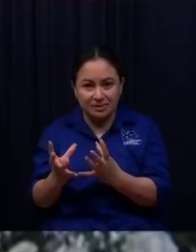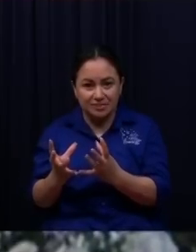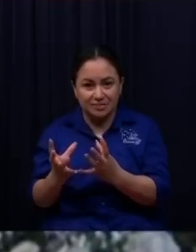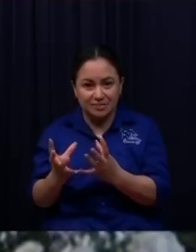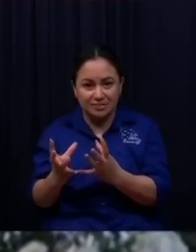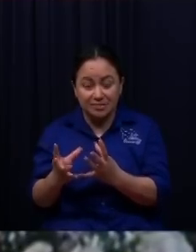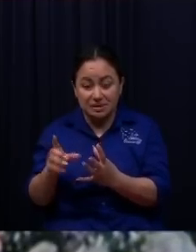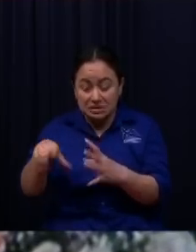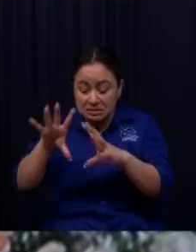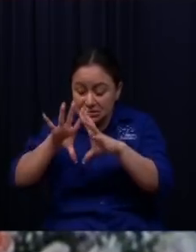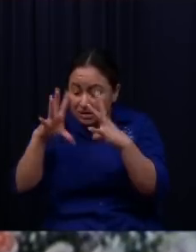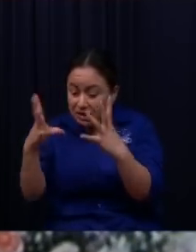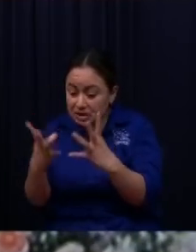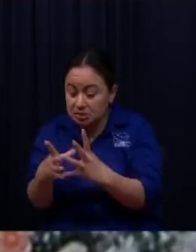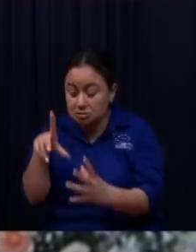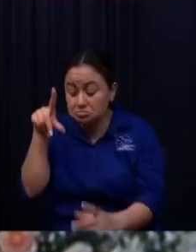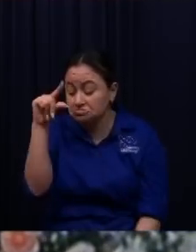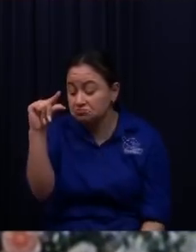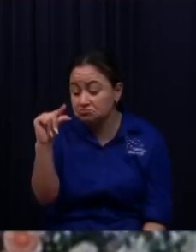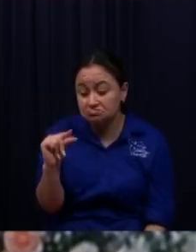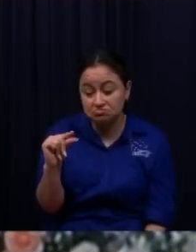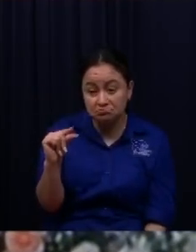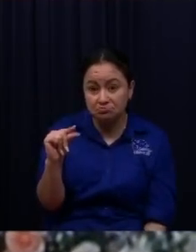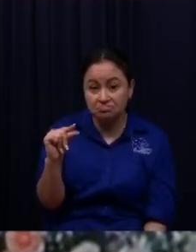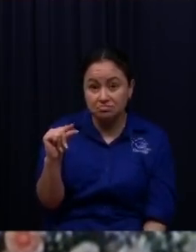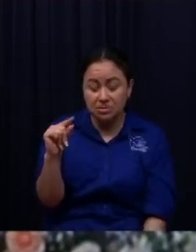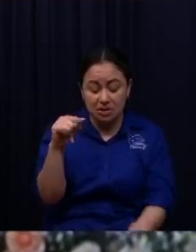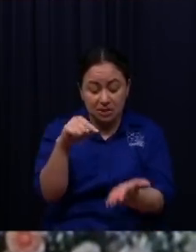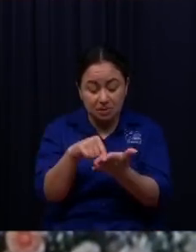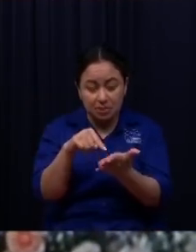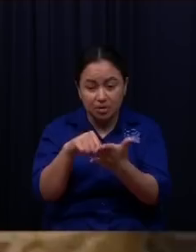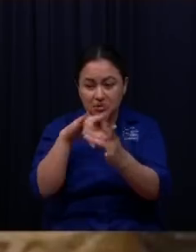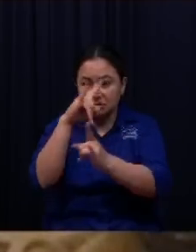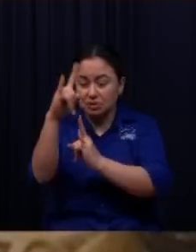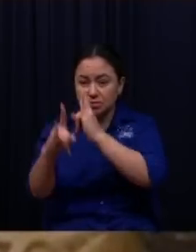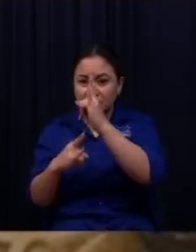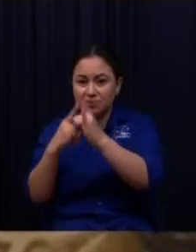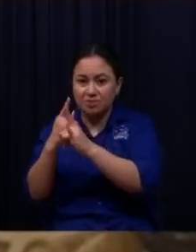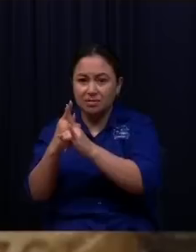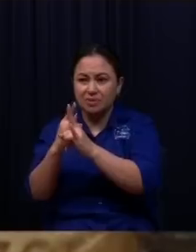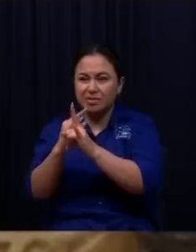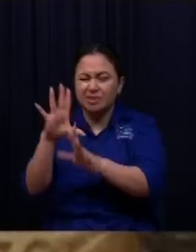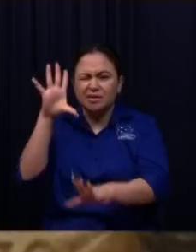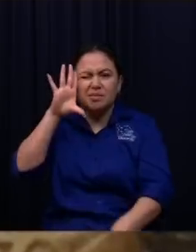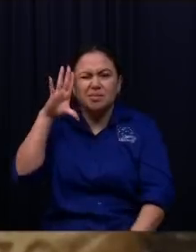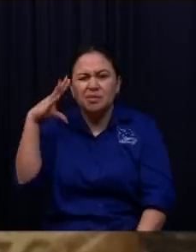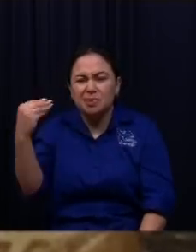minúscula, microscópica en medio del universo. ¿Por qué la escogió Dios?